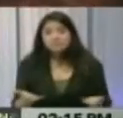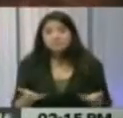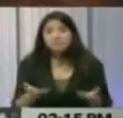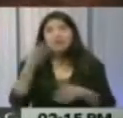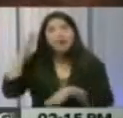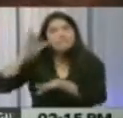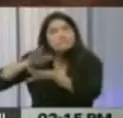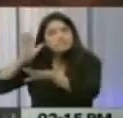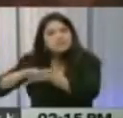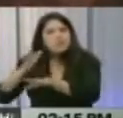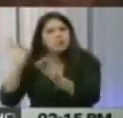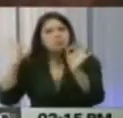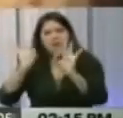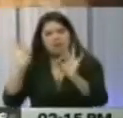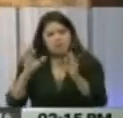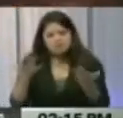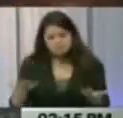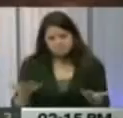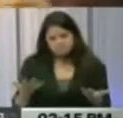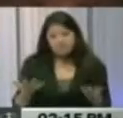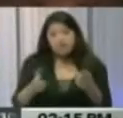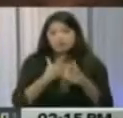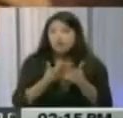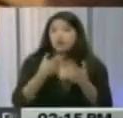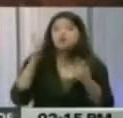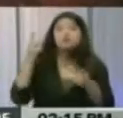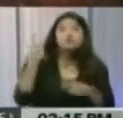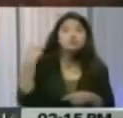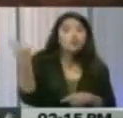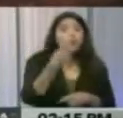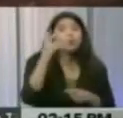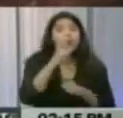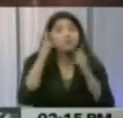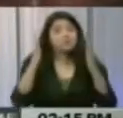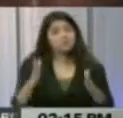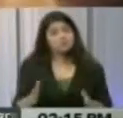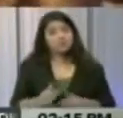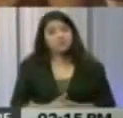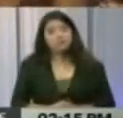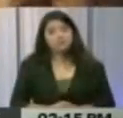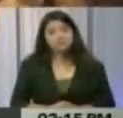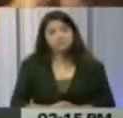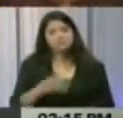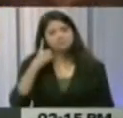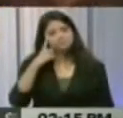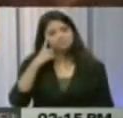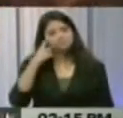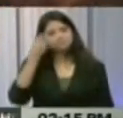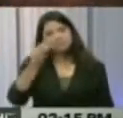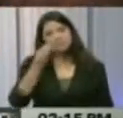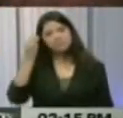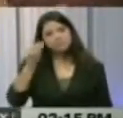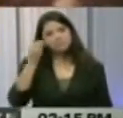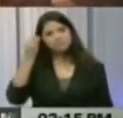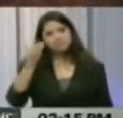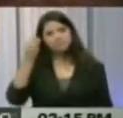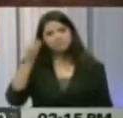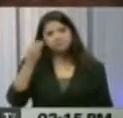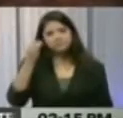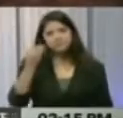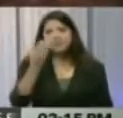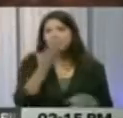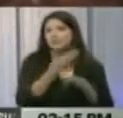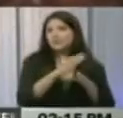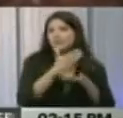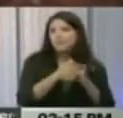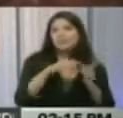avisados de que iban a ser invadidos. Y para que todos los venezolanos y las venezolanas piensen A o piensen B